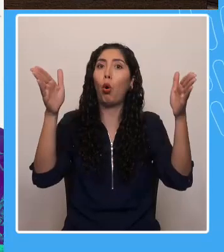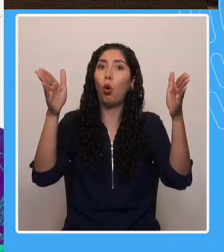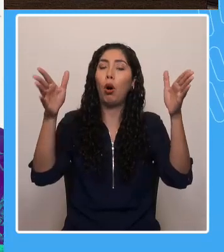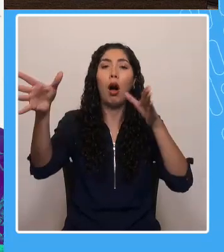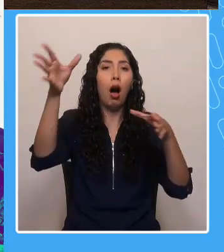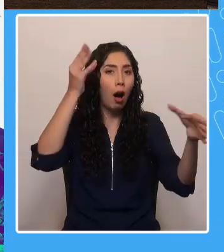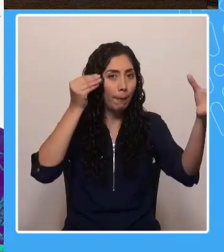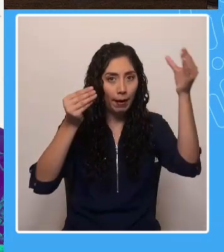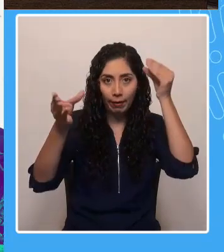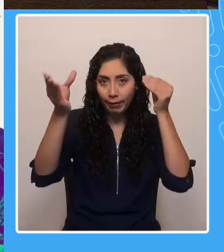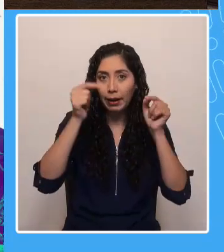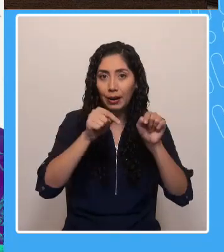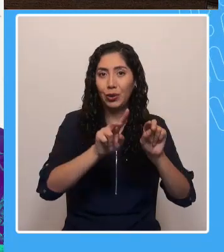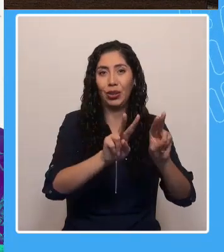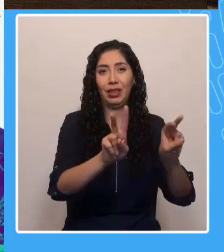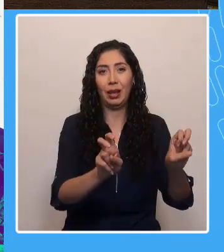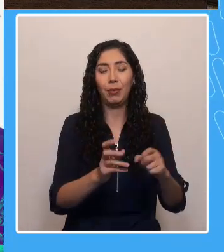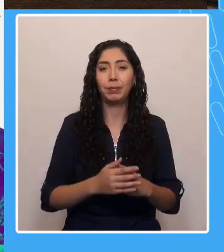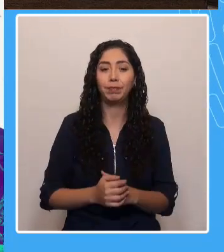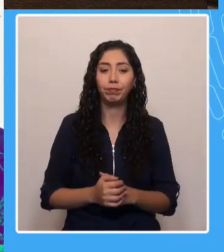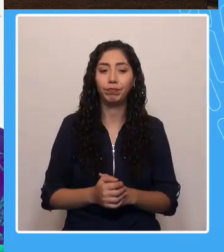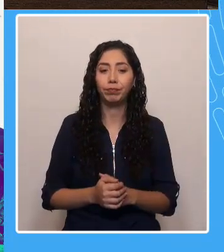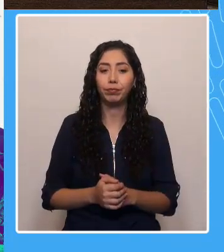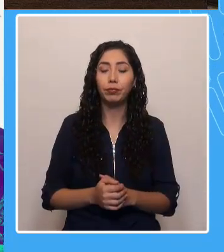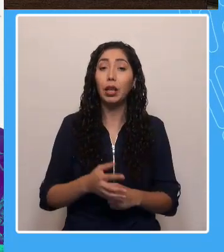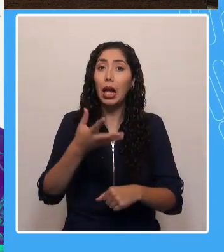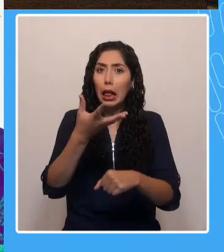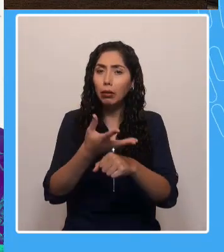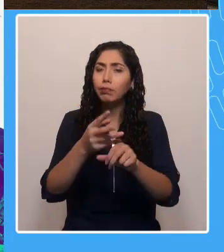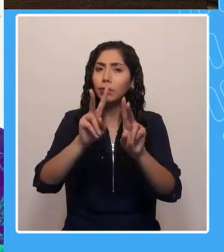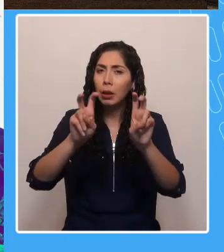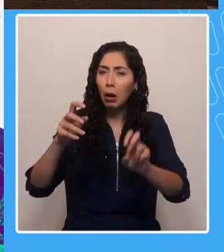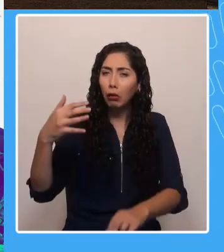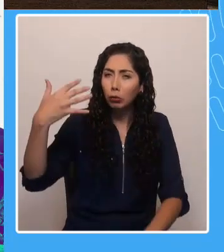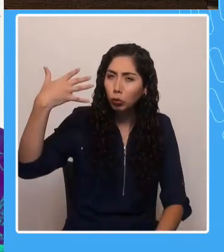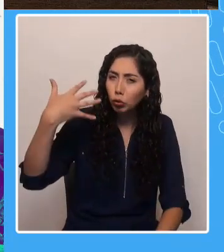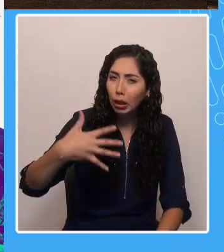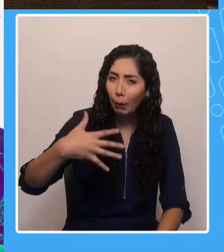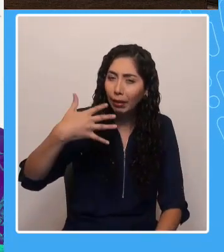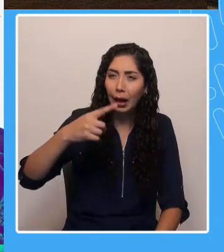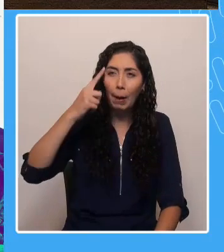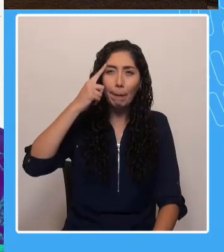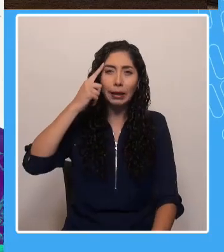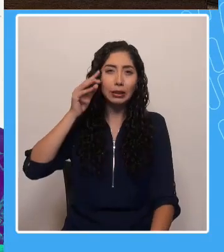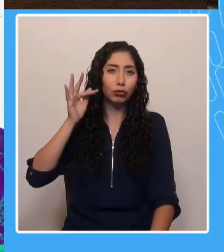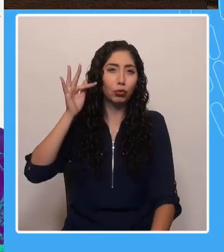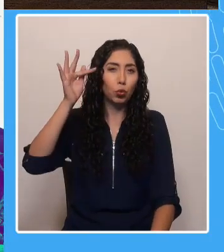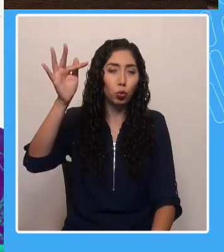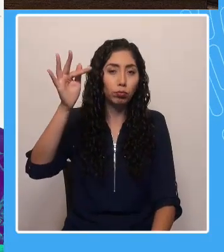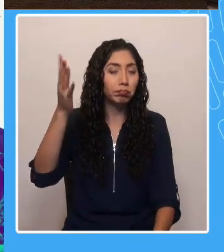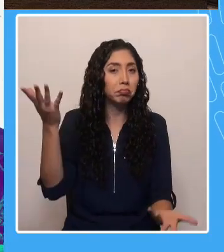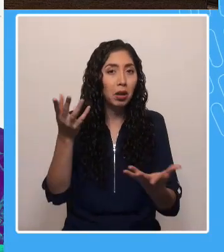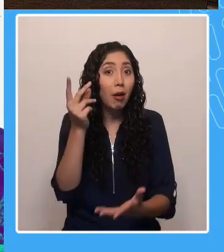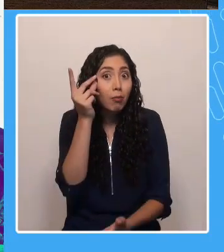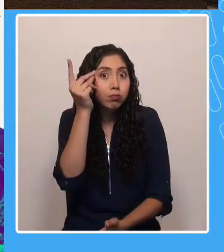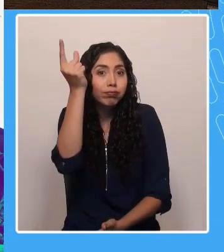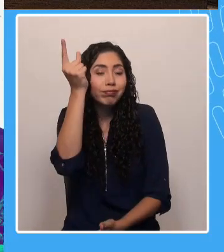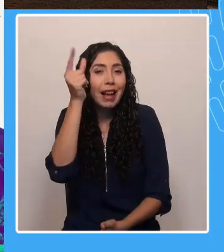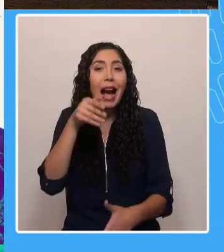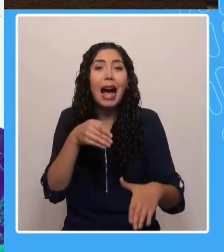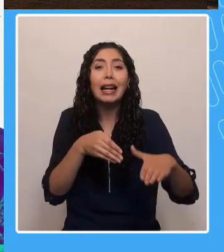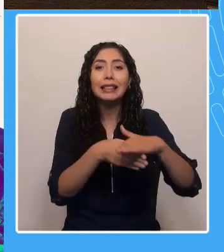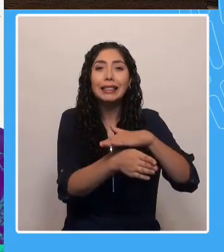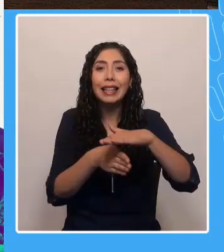aprenderlos. En ese marco tocamos temas fundamentales de cara al futuro: creación y acceso a los